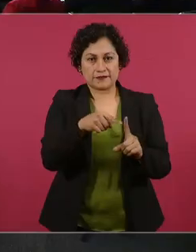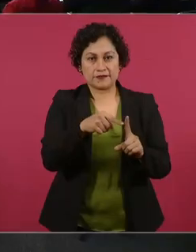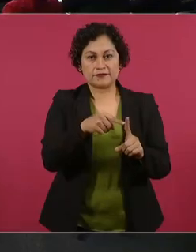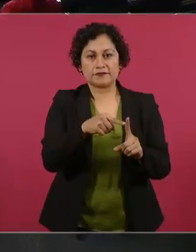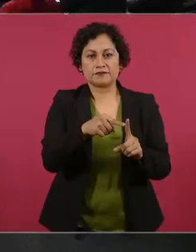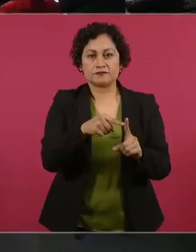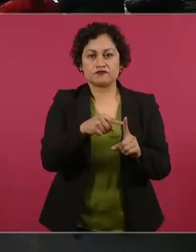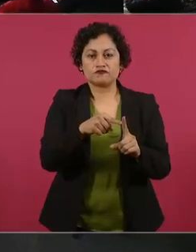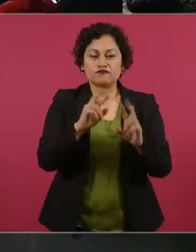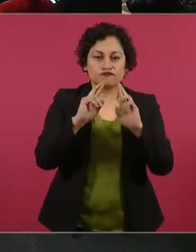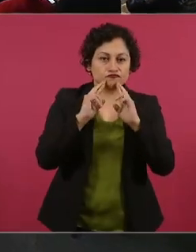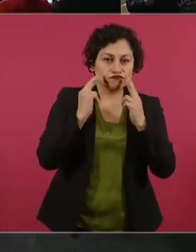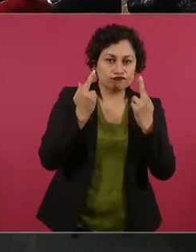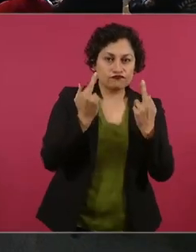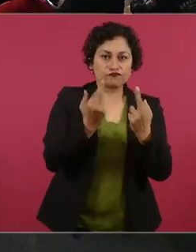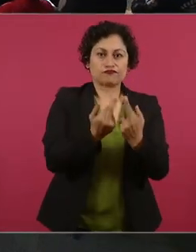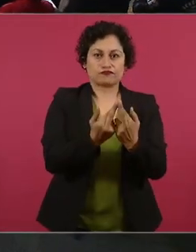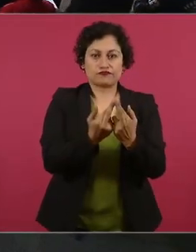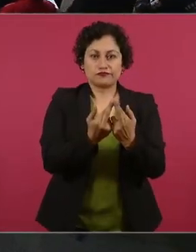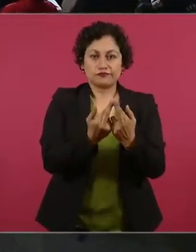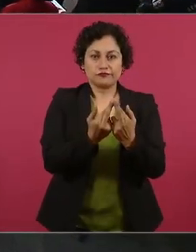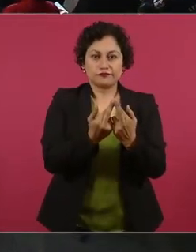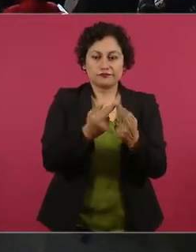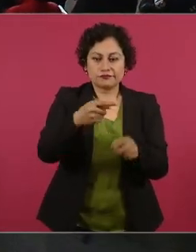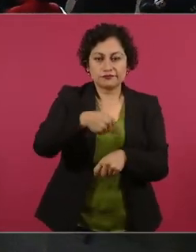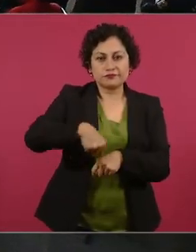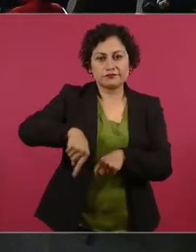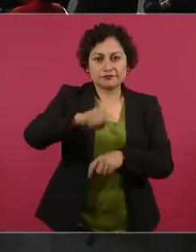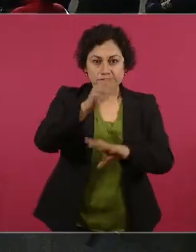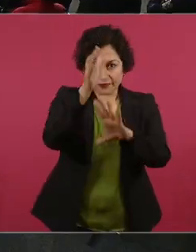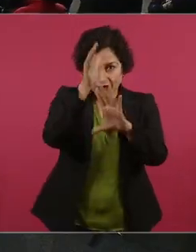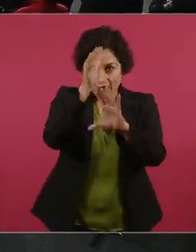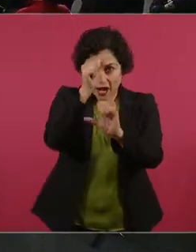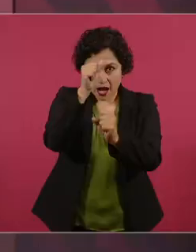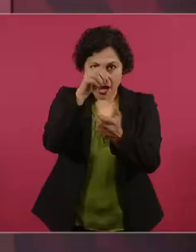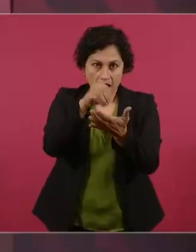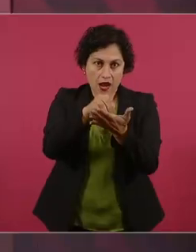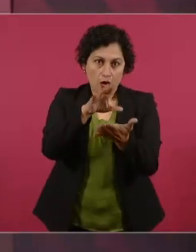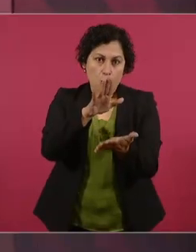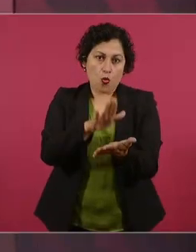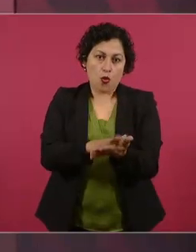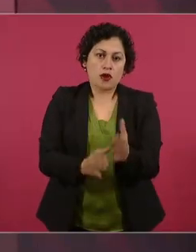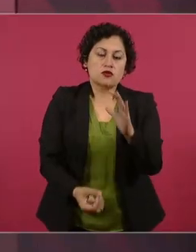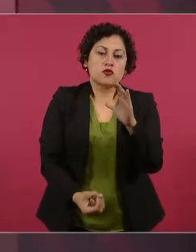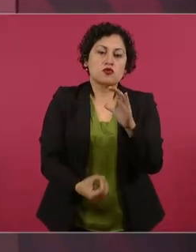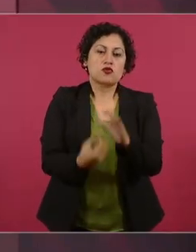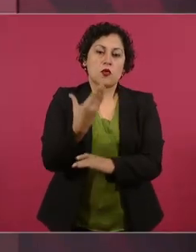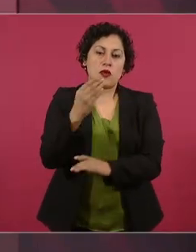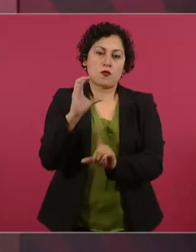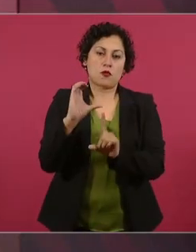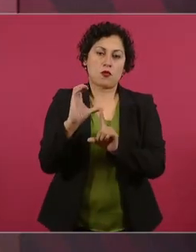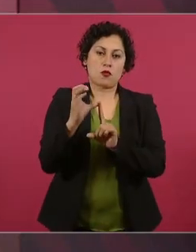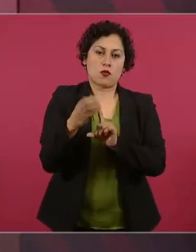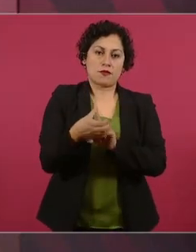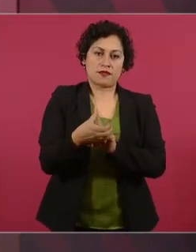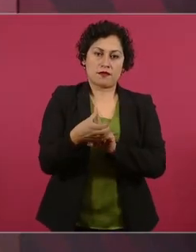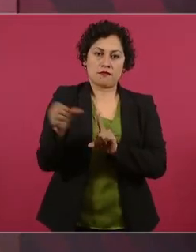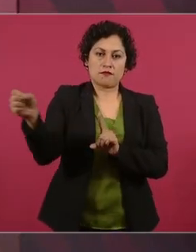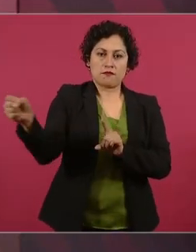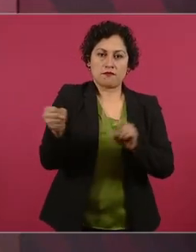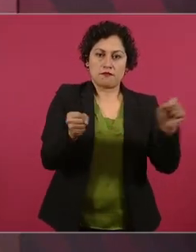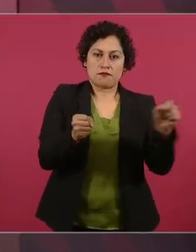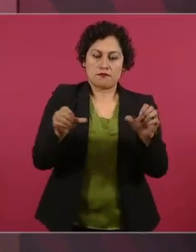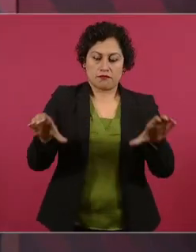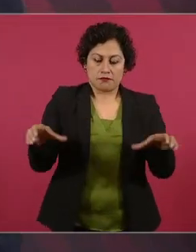Y ahí se acuerda crear un comité para investigar